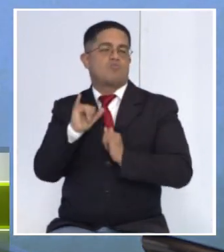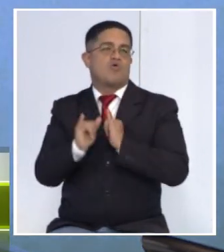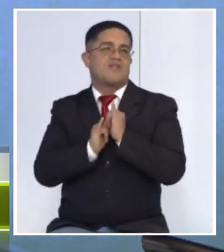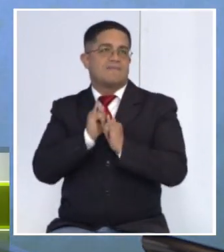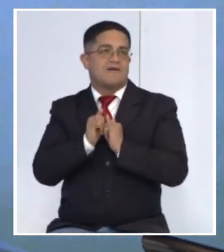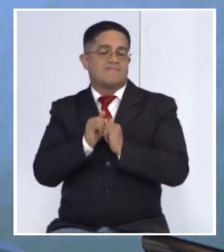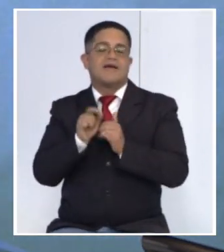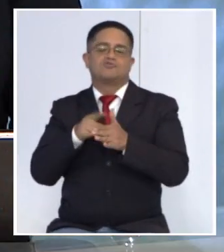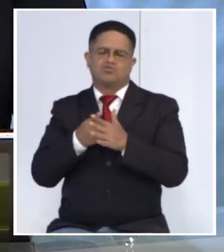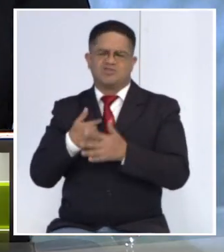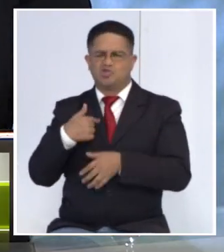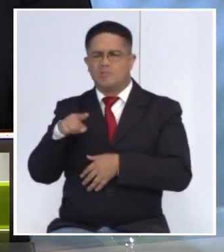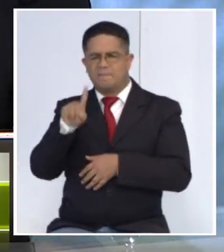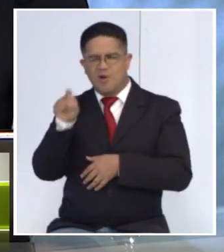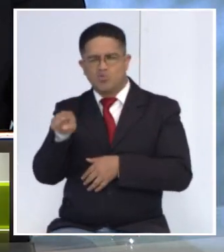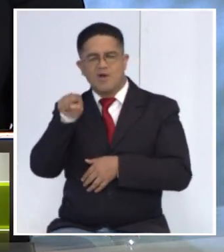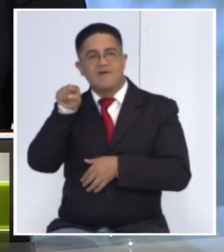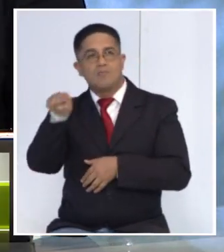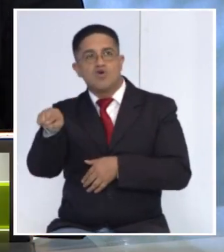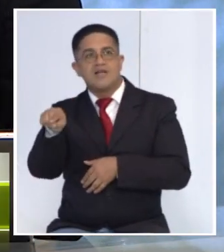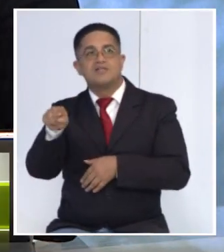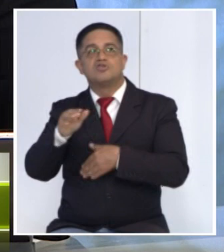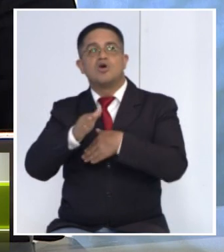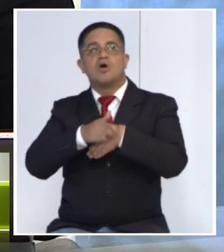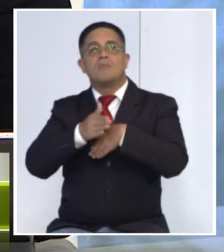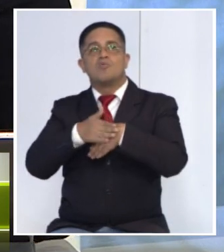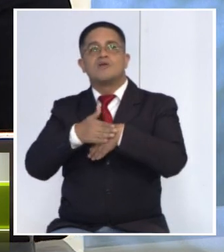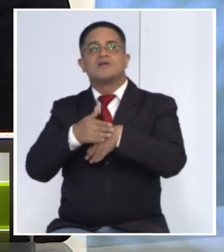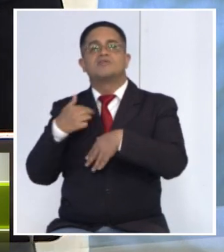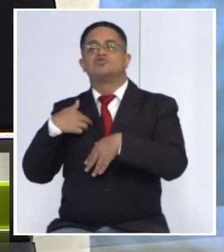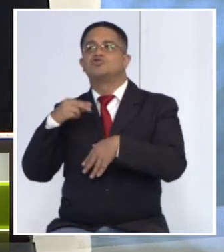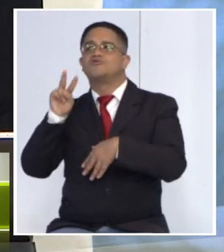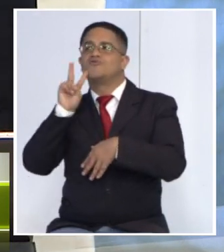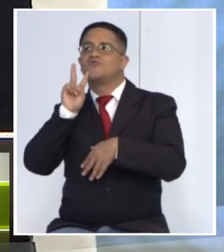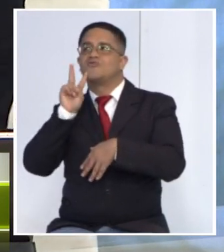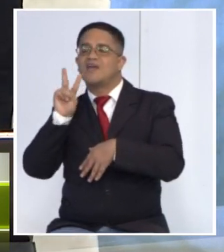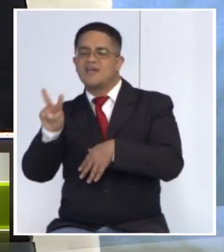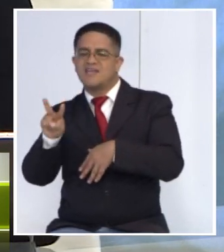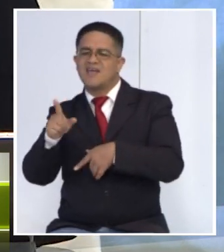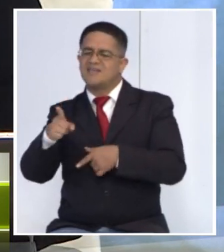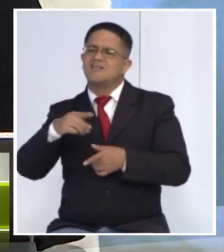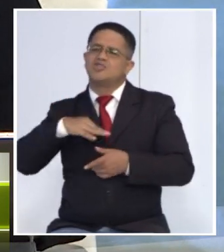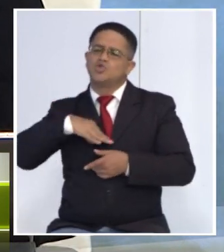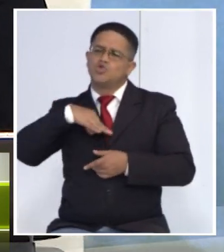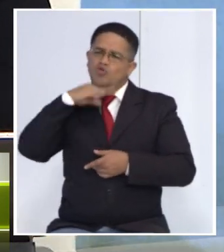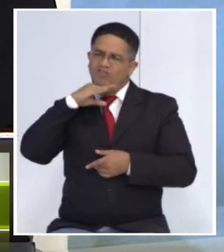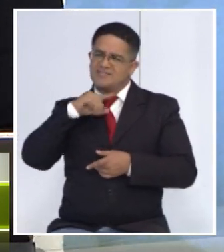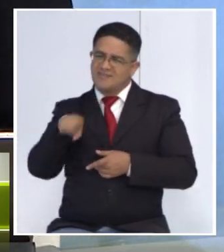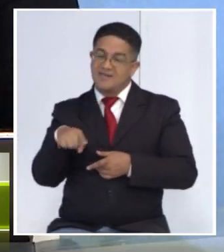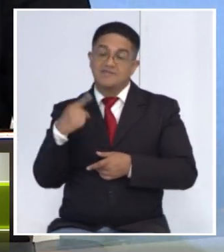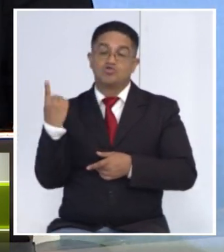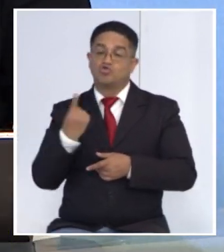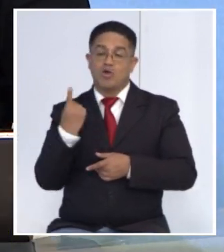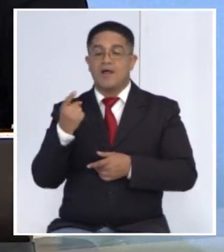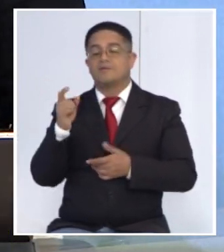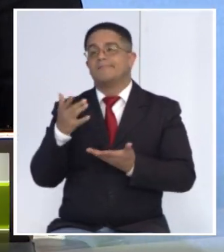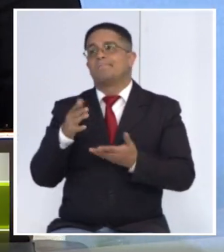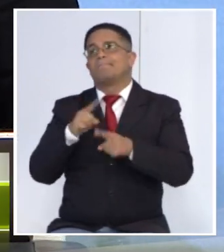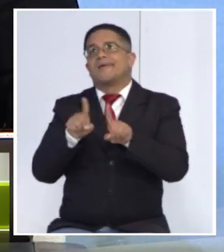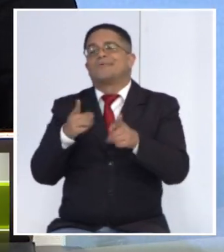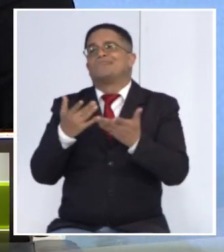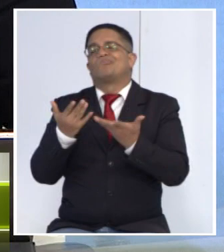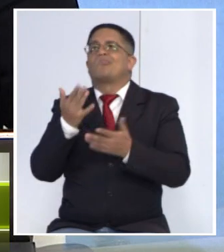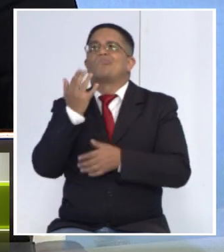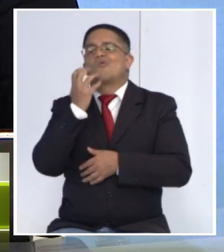quería hacer esta pregunta, porque incluso yo he leído de que la producción de la leche materna siempre va a ser suficiente a la demanda del bebé. Que siempre. Si es poca en ese